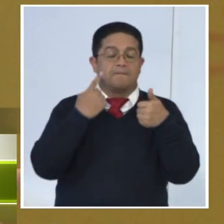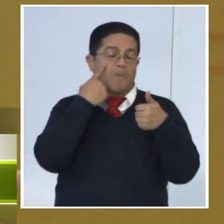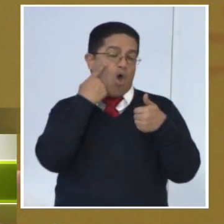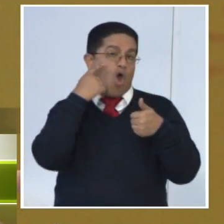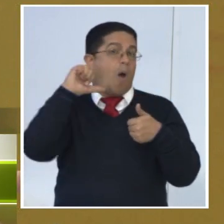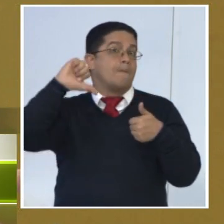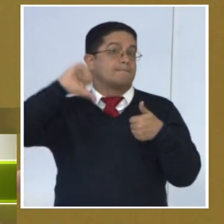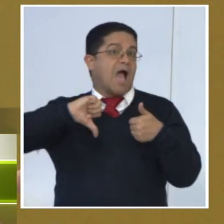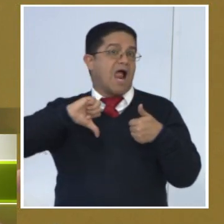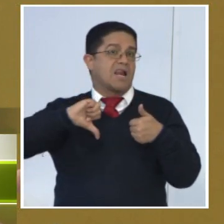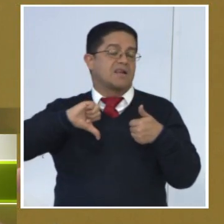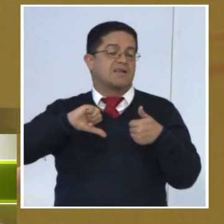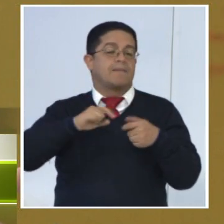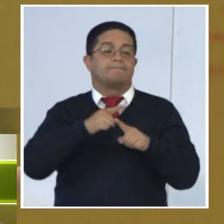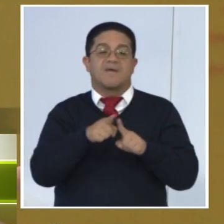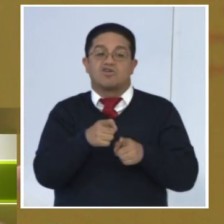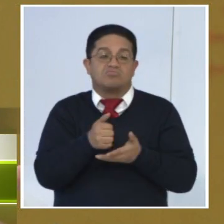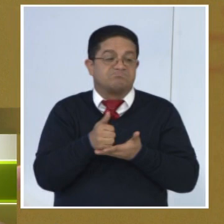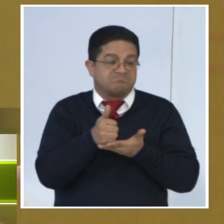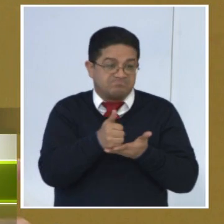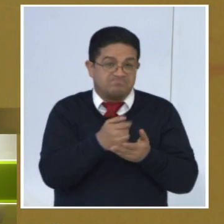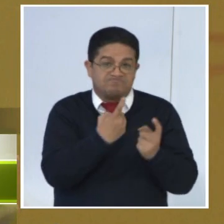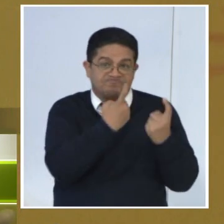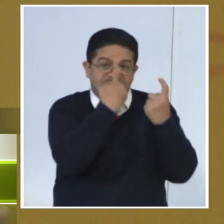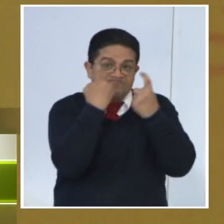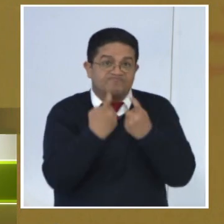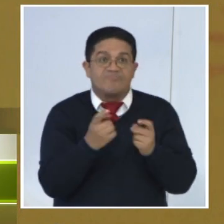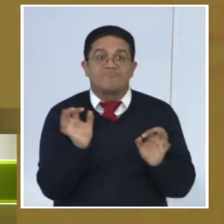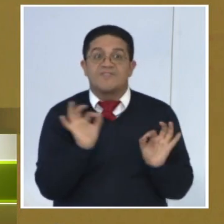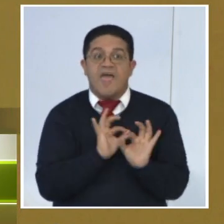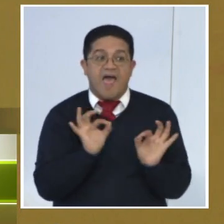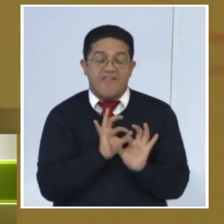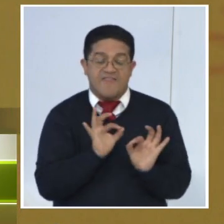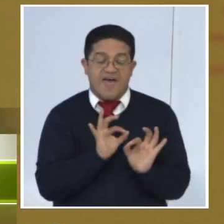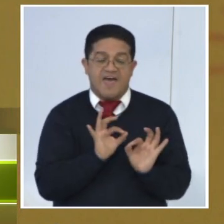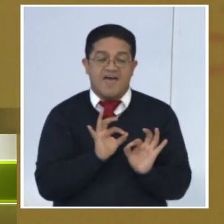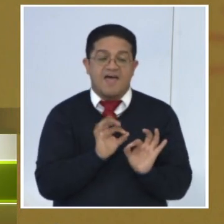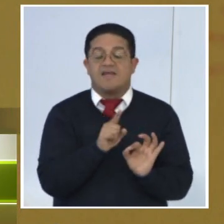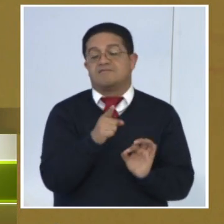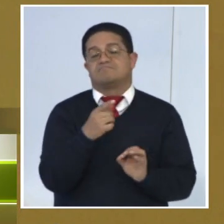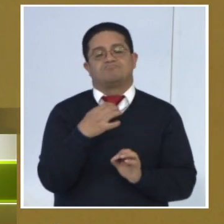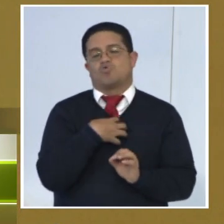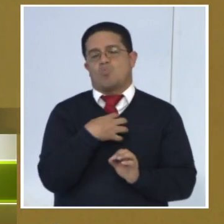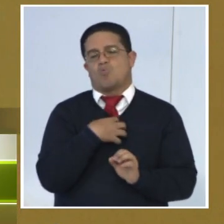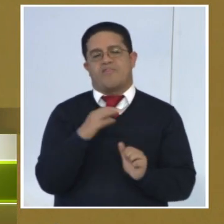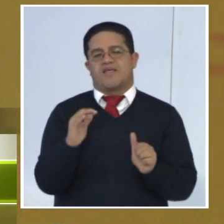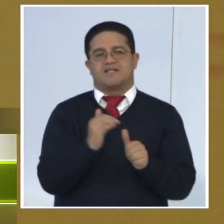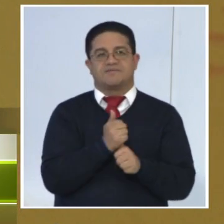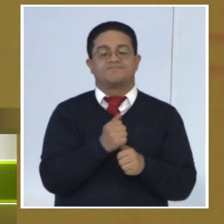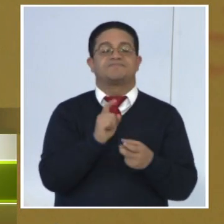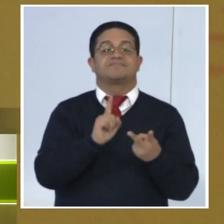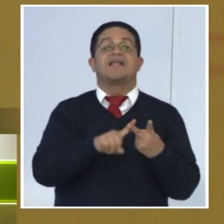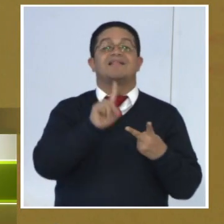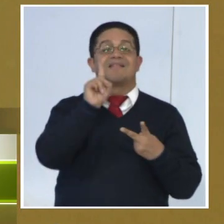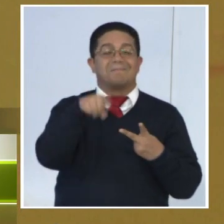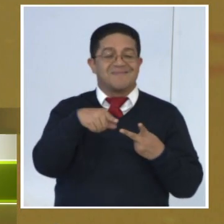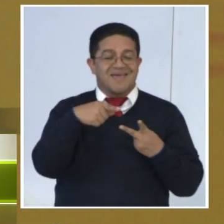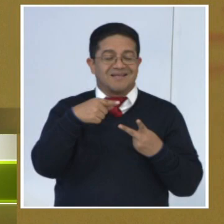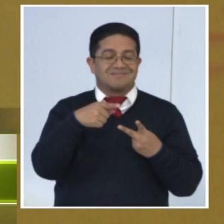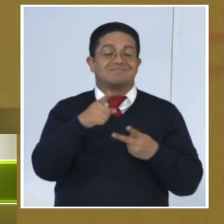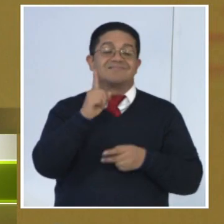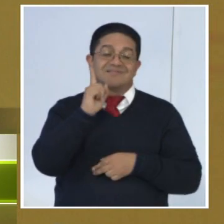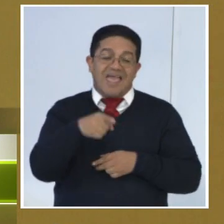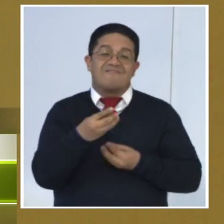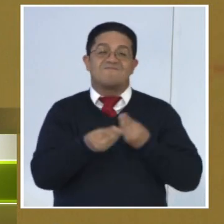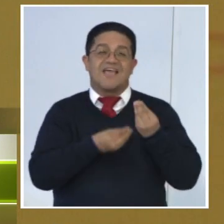malo. Mientras tú no lo lleves a un examen oftalmológico normal, incluso hagas un examen con dilatación de la pupila, donde